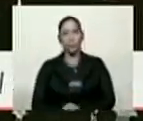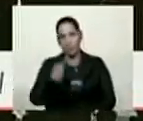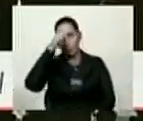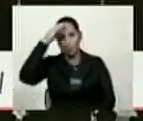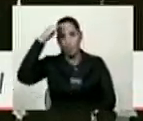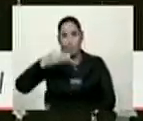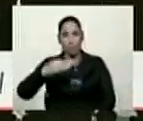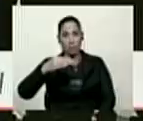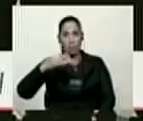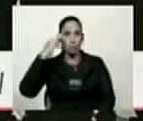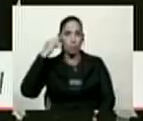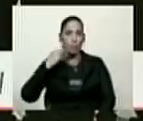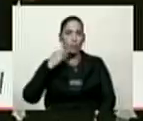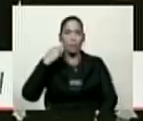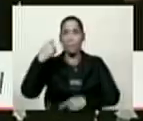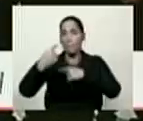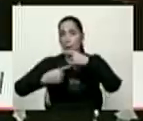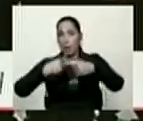La milicia bolivariana, mañana,